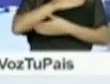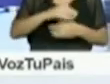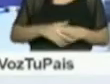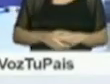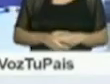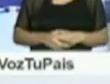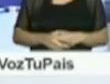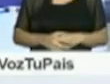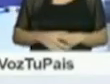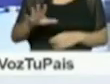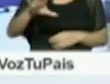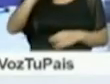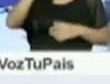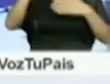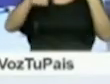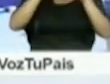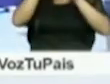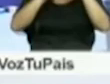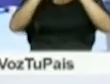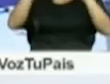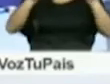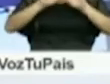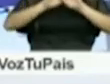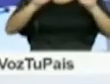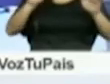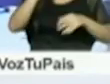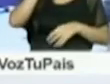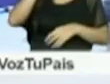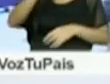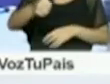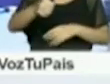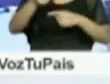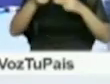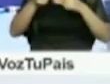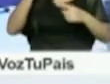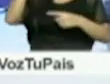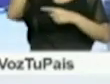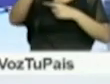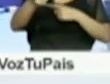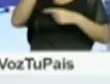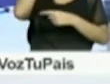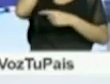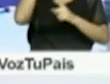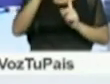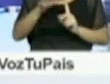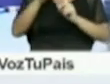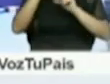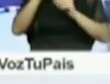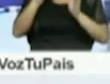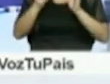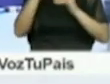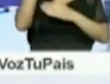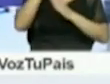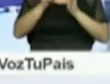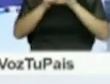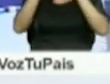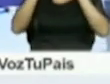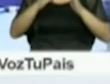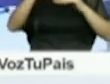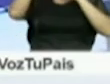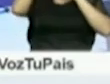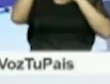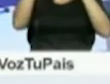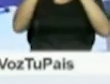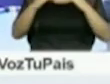Y les recordamos a toda la ciudadanía que desde el día de mañana y pasado mañana estaremos con los especiales que Tele Ciudadana y su noticiero ciudadano,